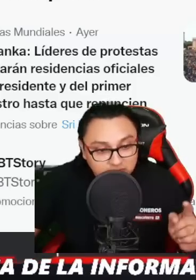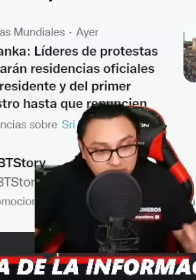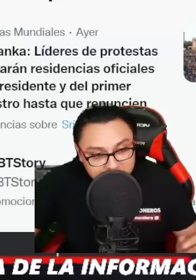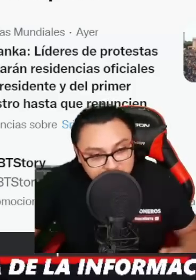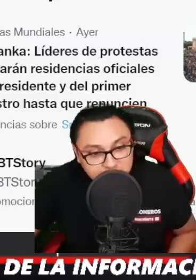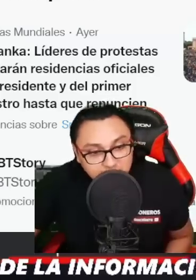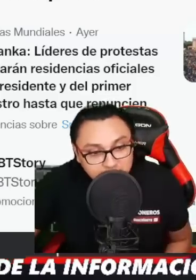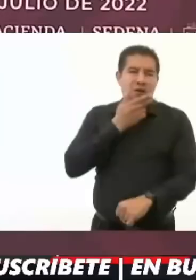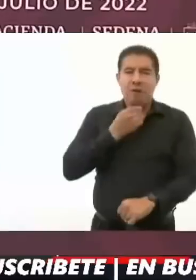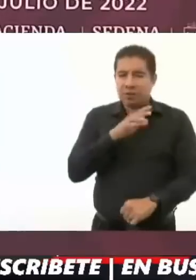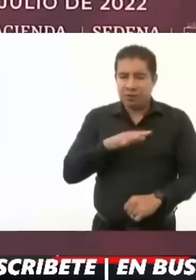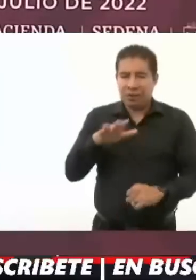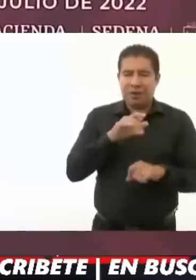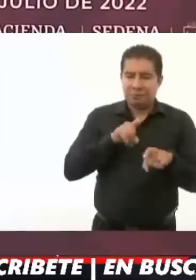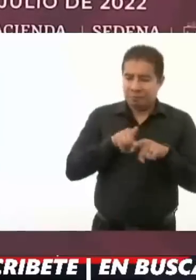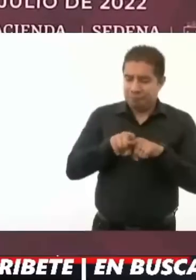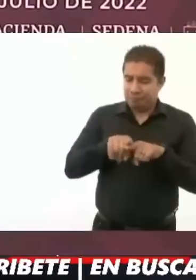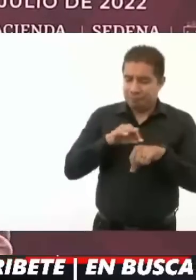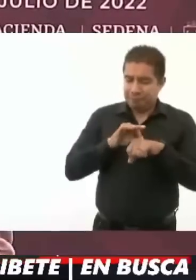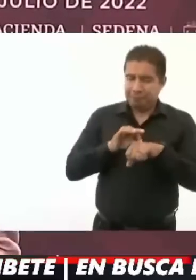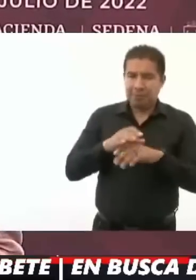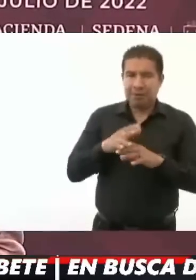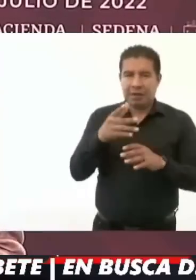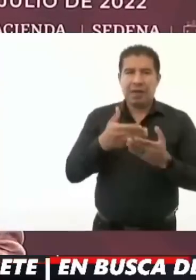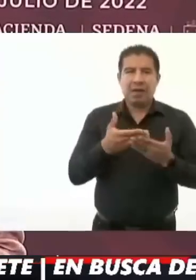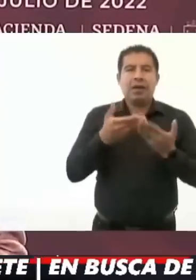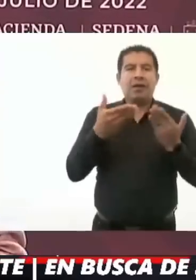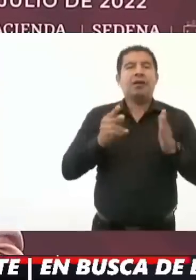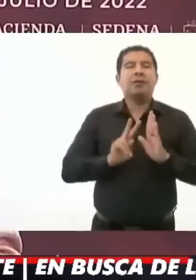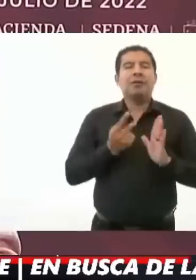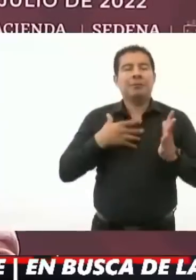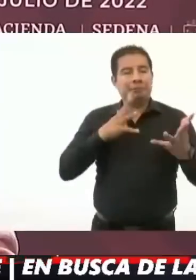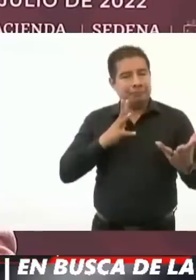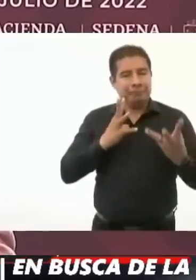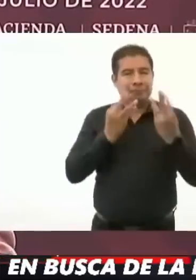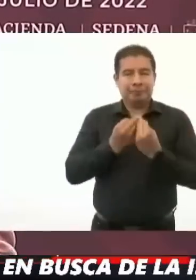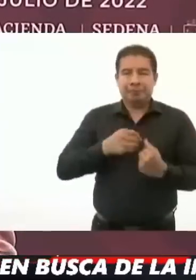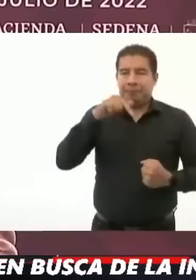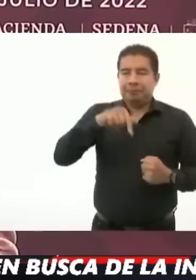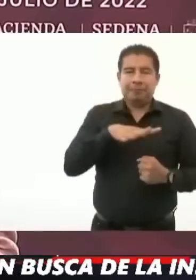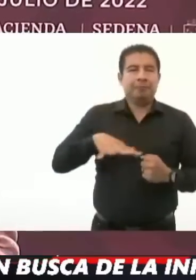México. Vamos a escucharlo. Mucho gusto estar de nuevo con ustedes.